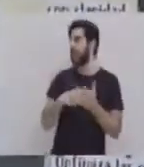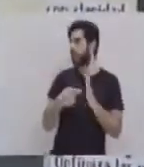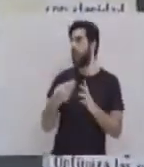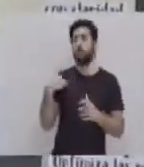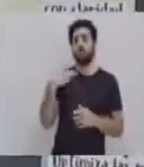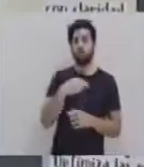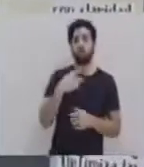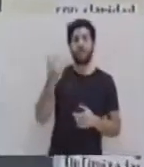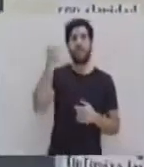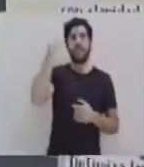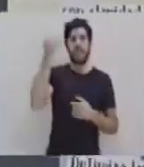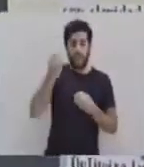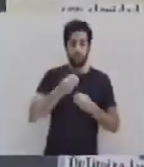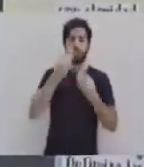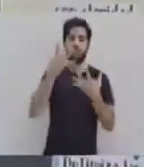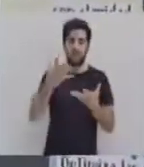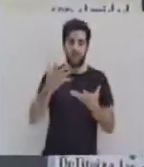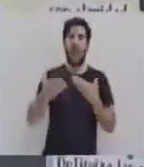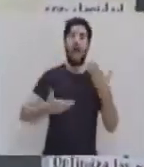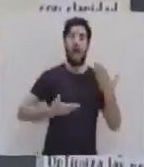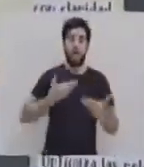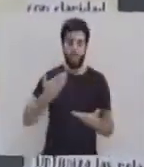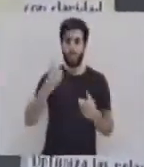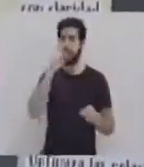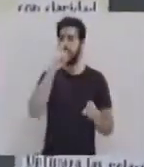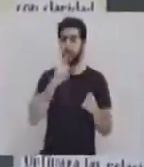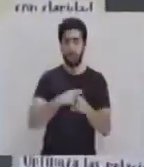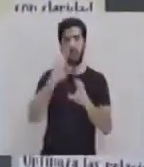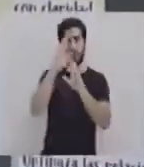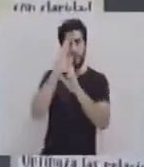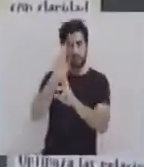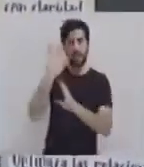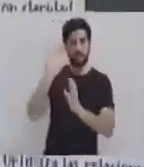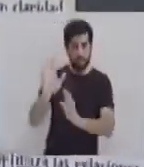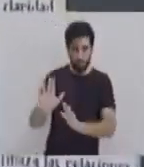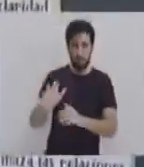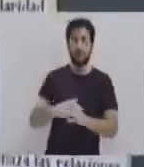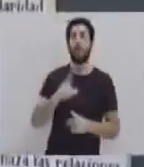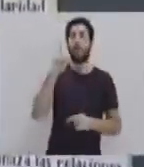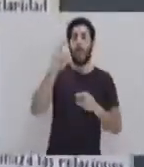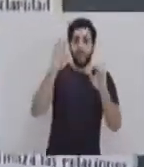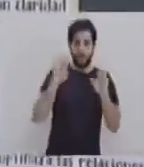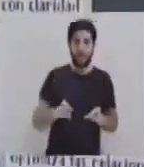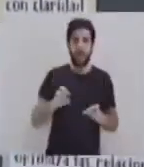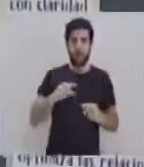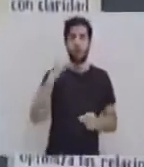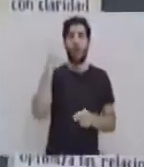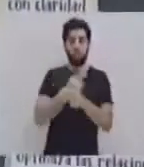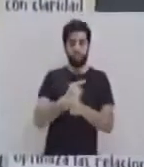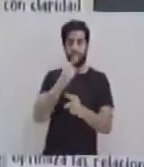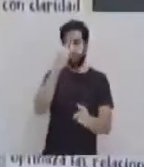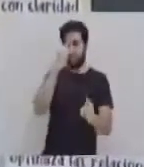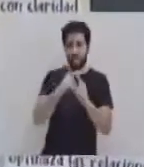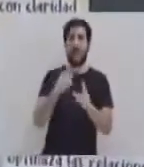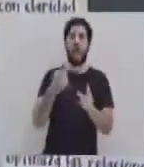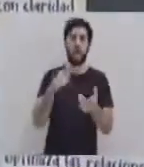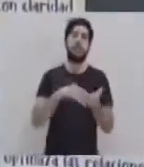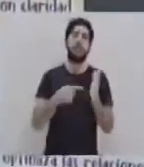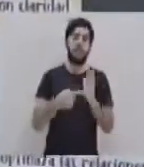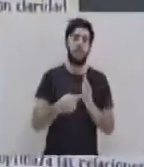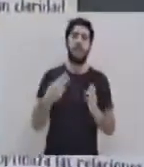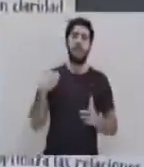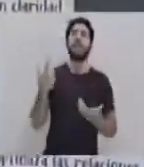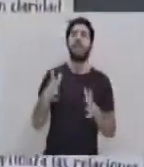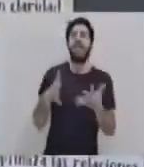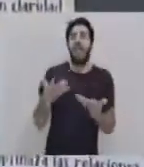afirmación, expresar nuestras ideas de manera cordial y respetuosa. Una persona asertiva va a desear que los demás sepan